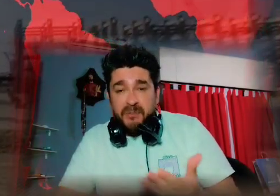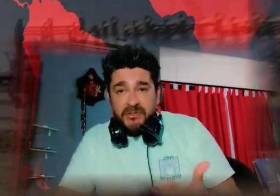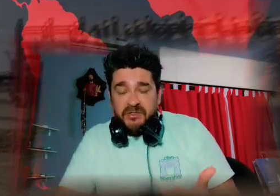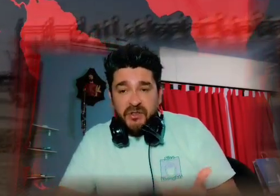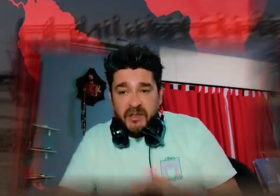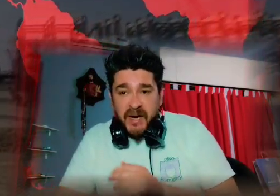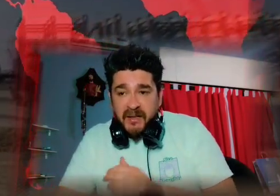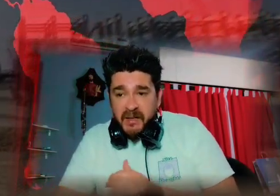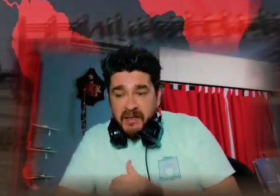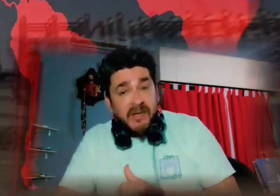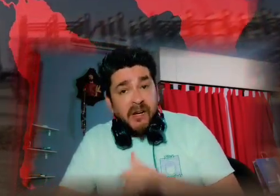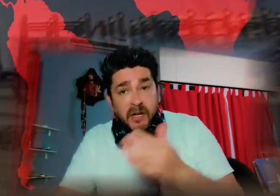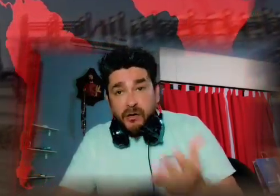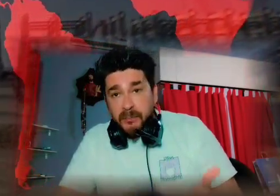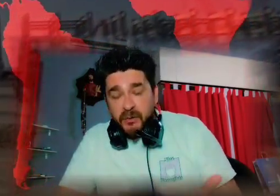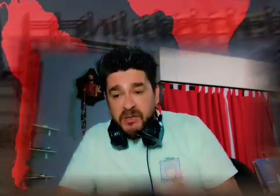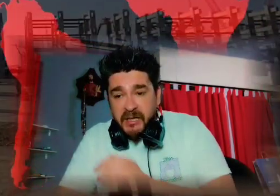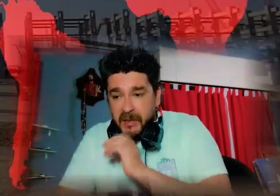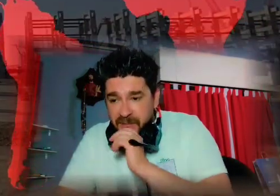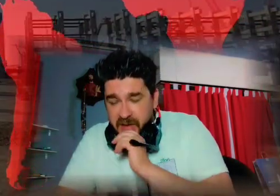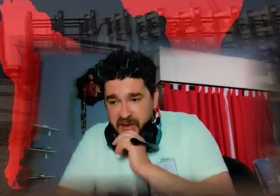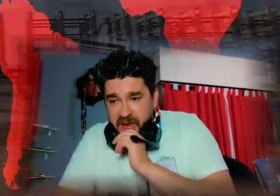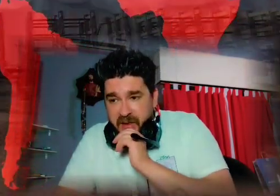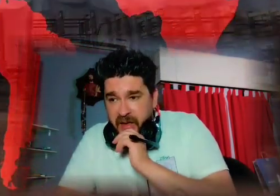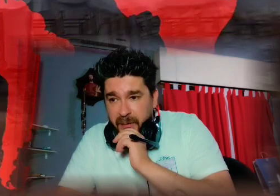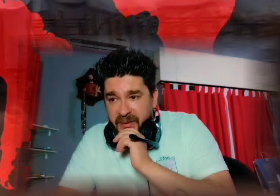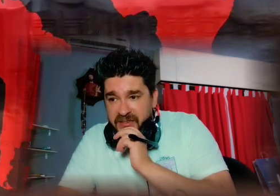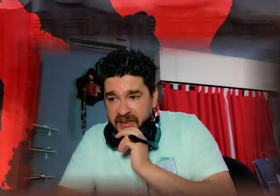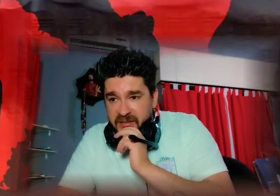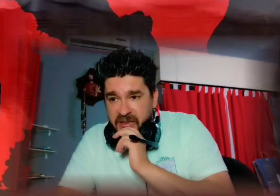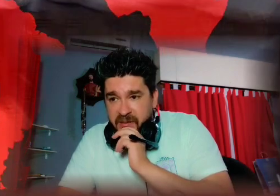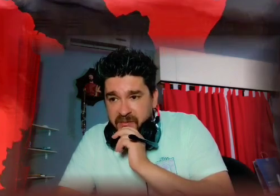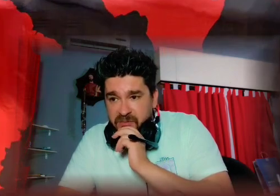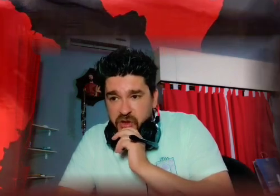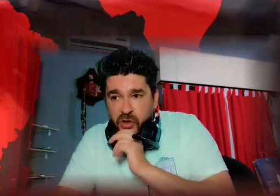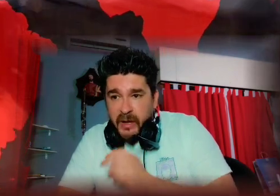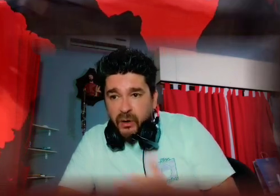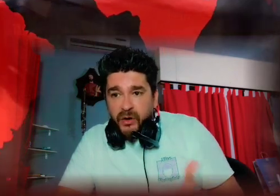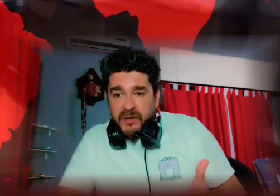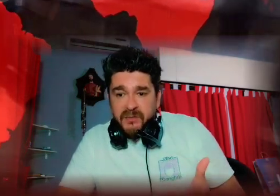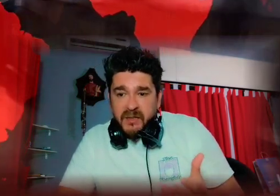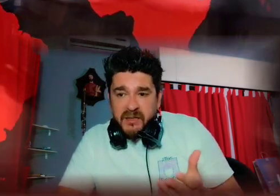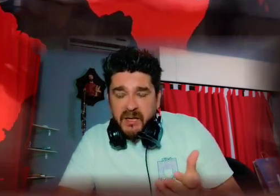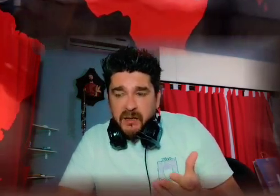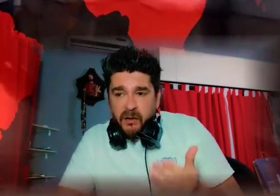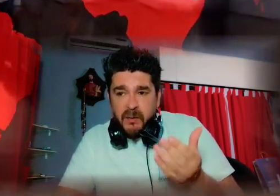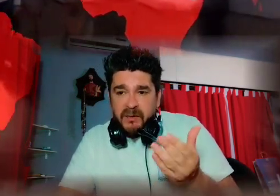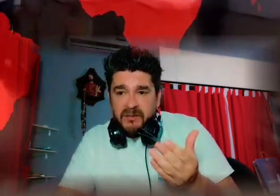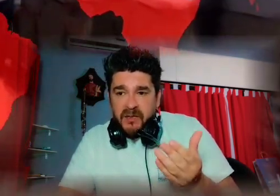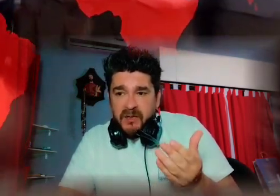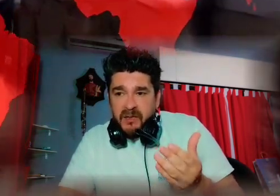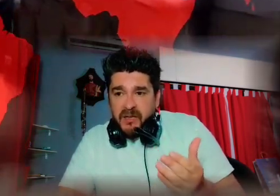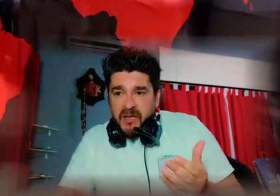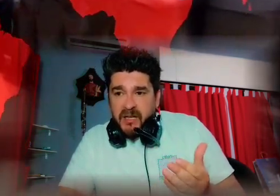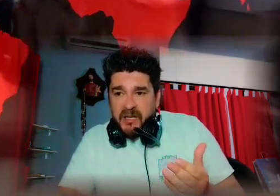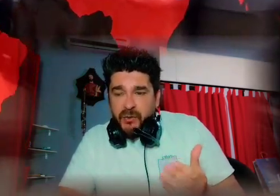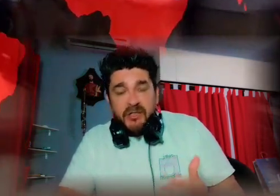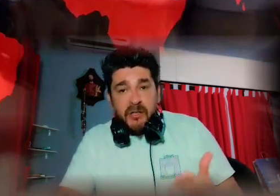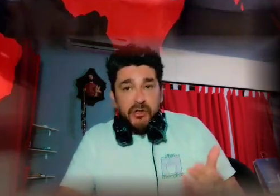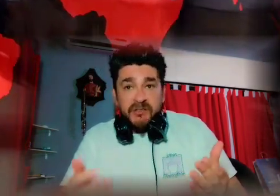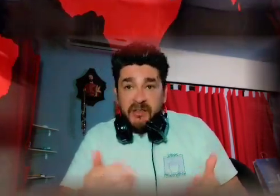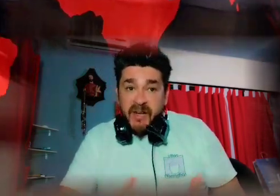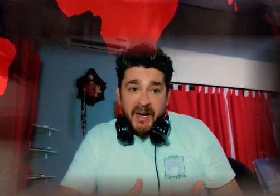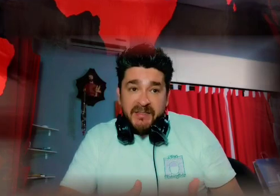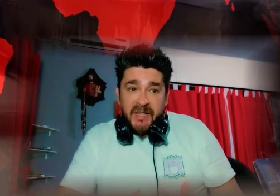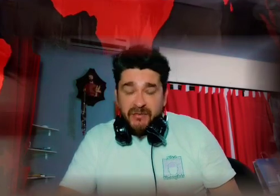es 100% real, y era lo que correspondía. El presidente dio la orden de que, obviamente, no